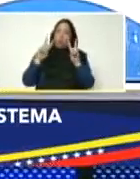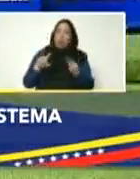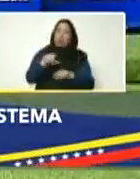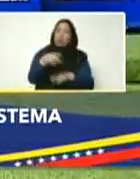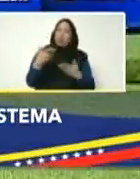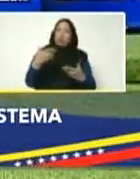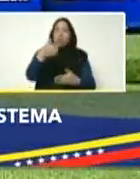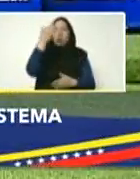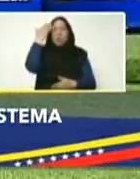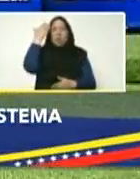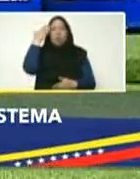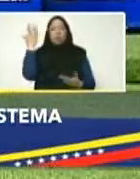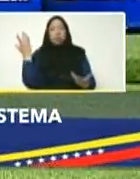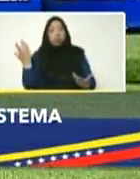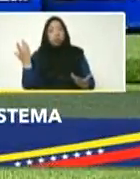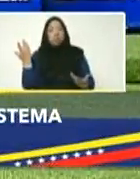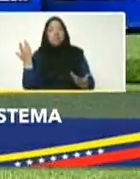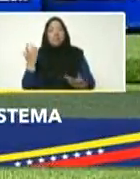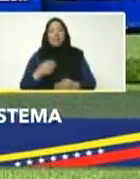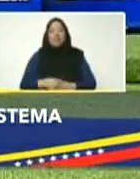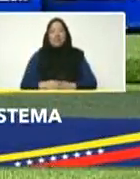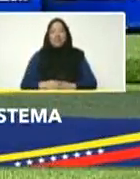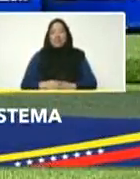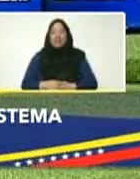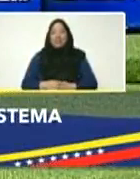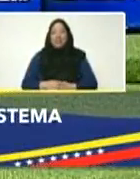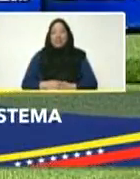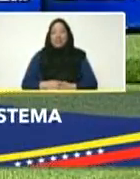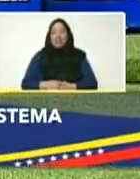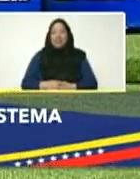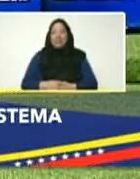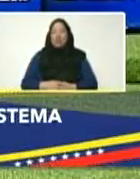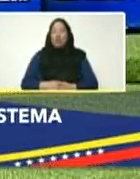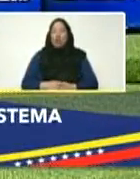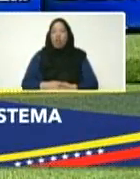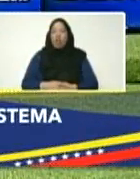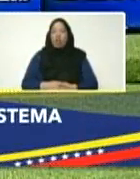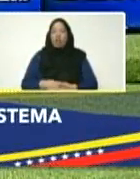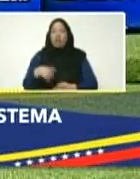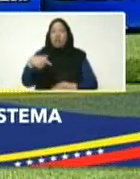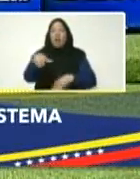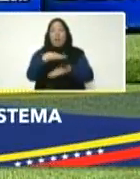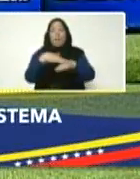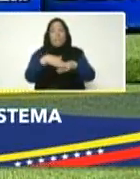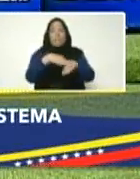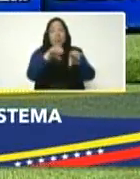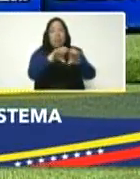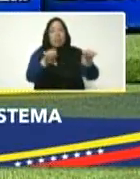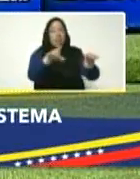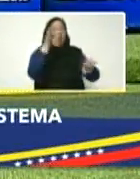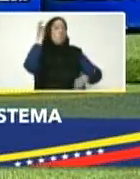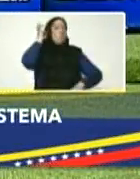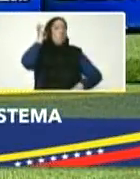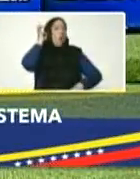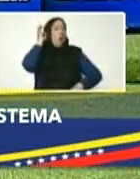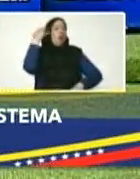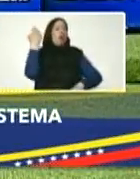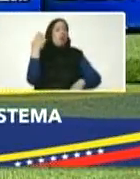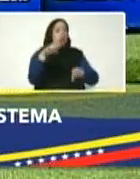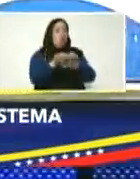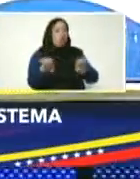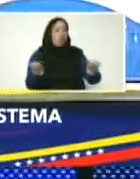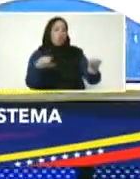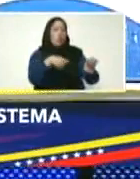¿Ah? Jamás. Si un baño se daña, una taza se arregla. Lo que se daña se arregla.